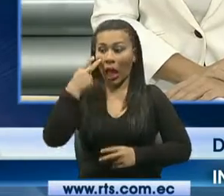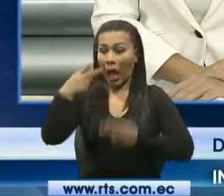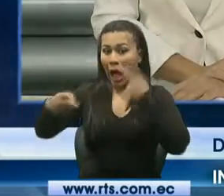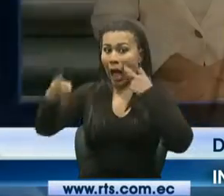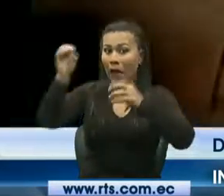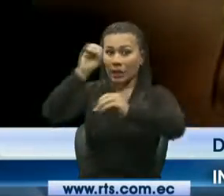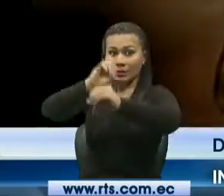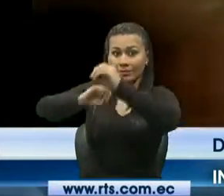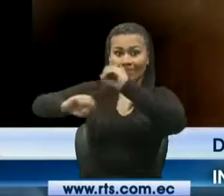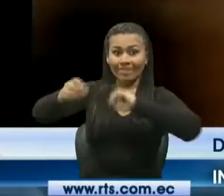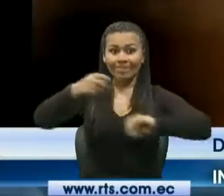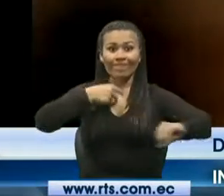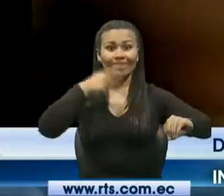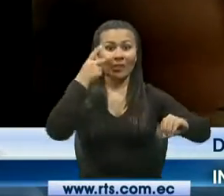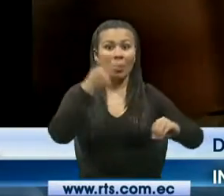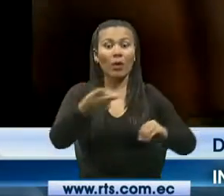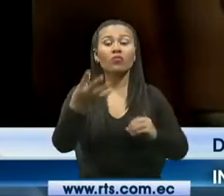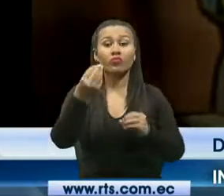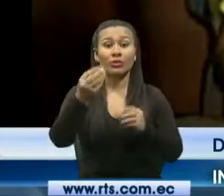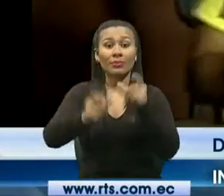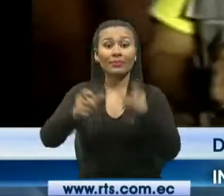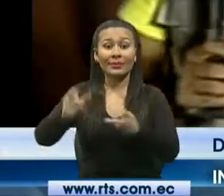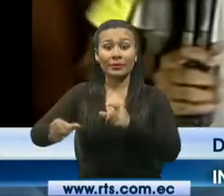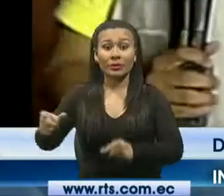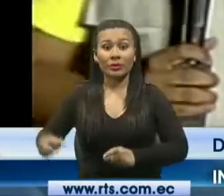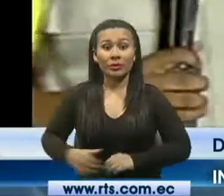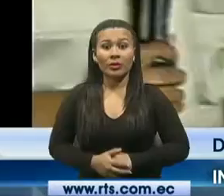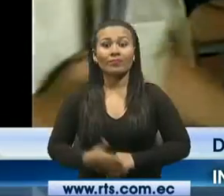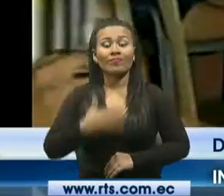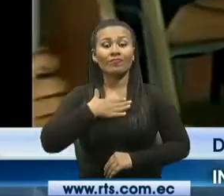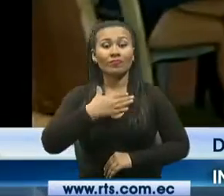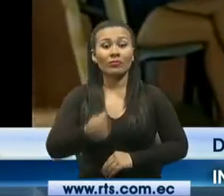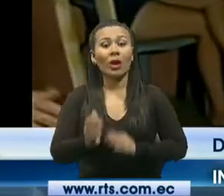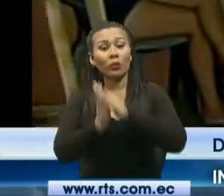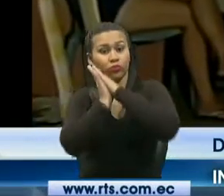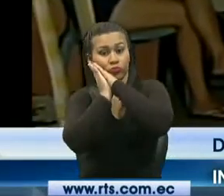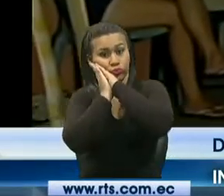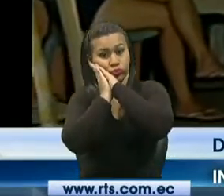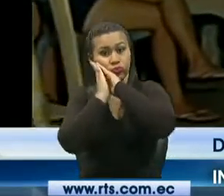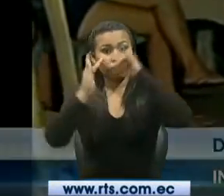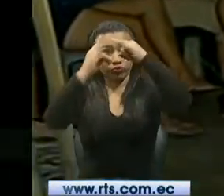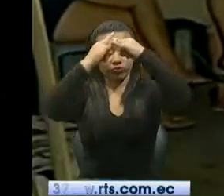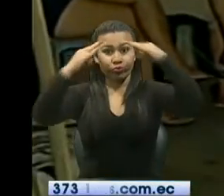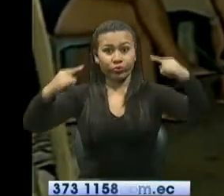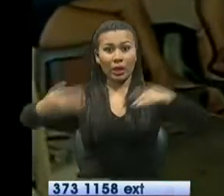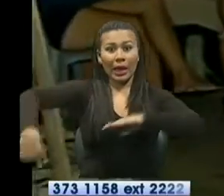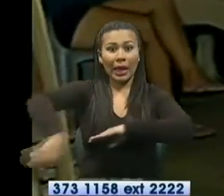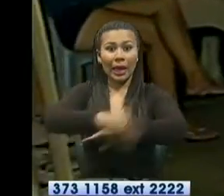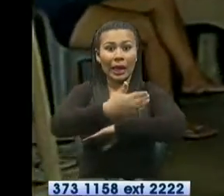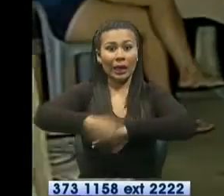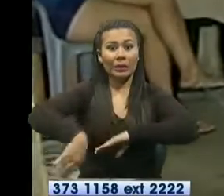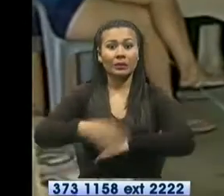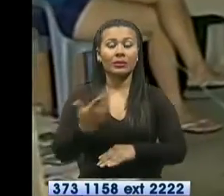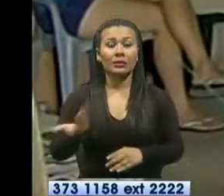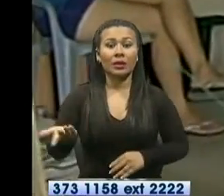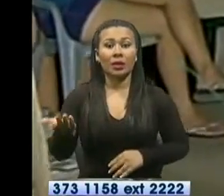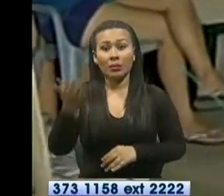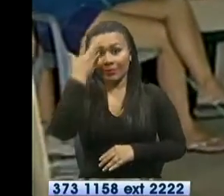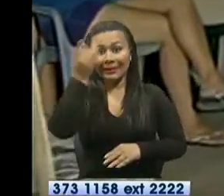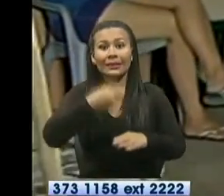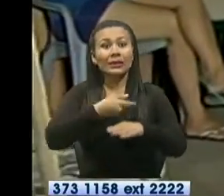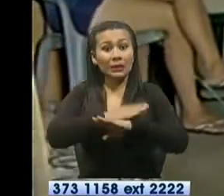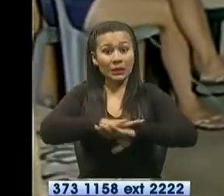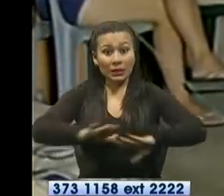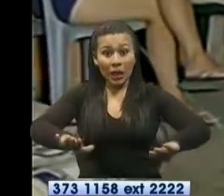apreciar la presencia de varias personas que están durmiendo en la vía pública, a pesar que ya han